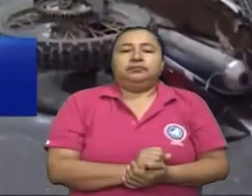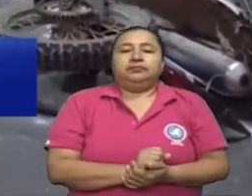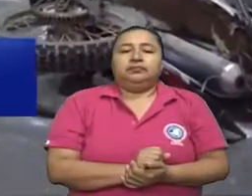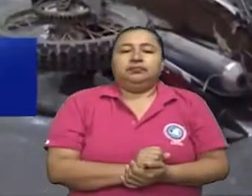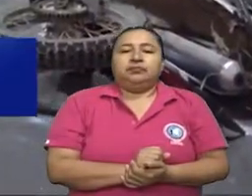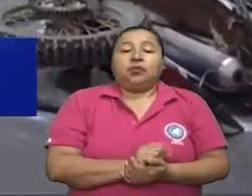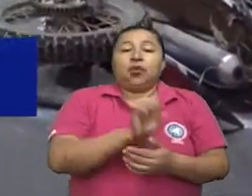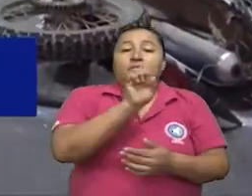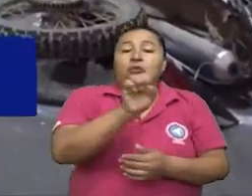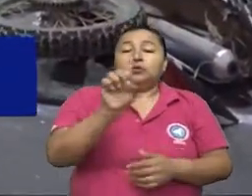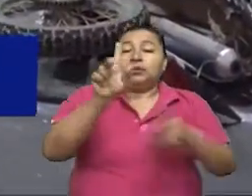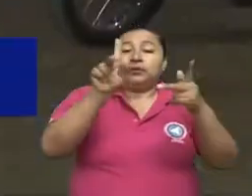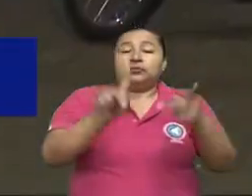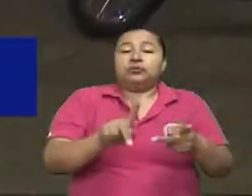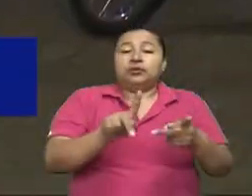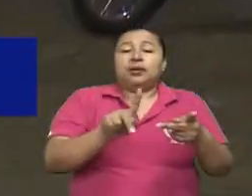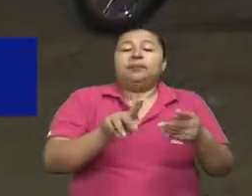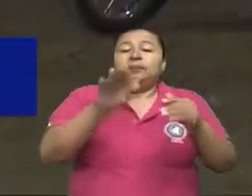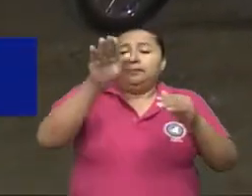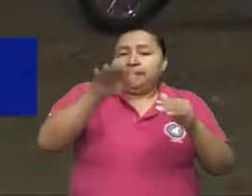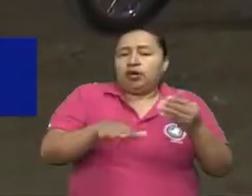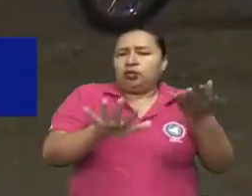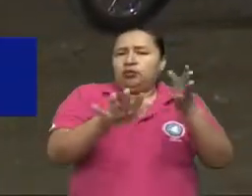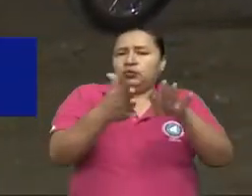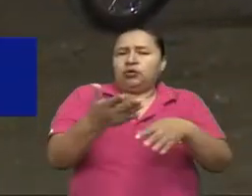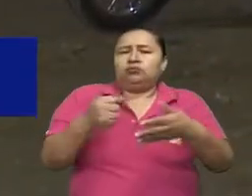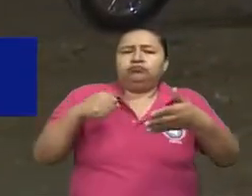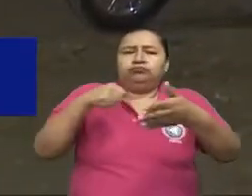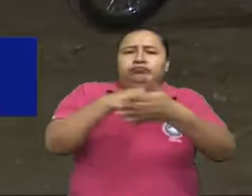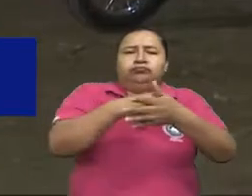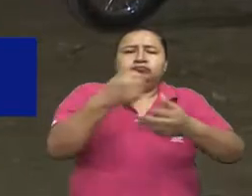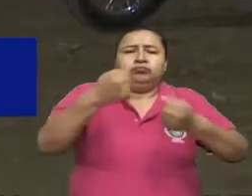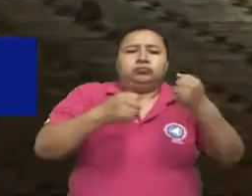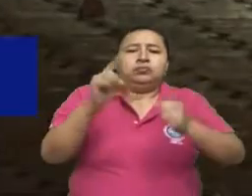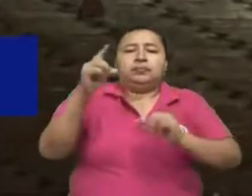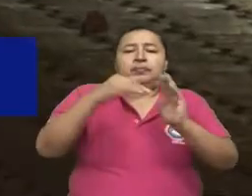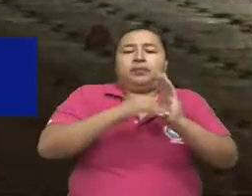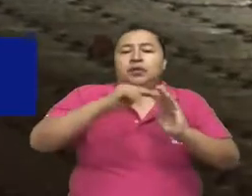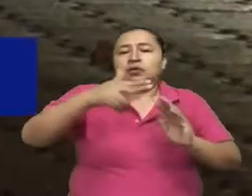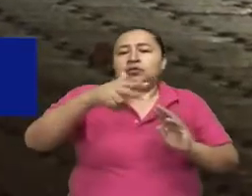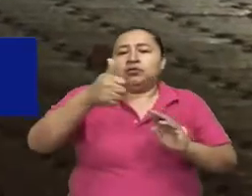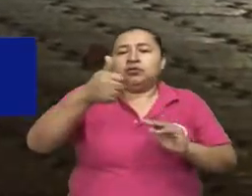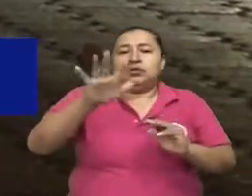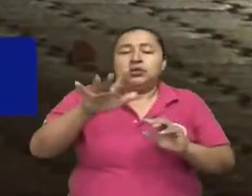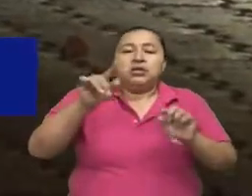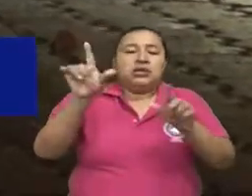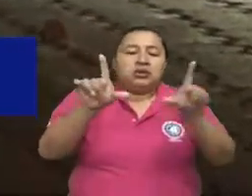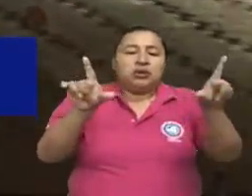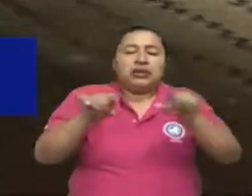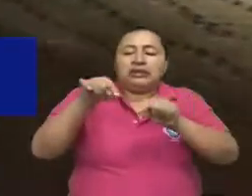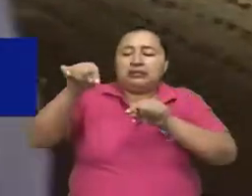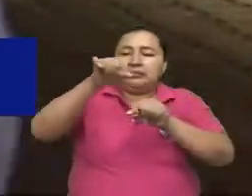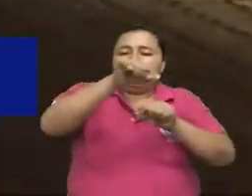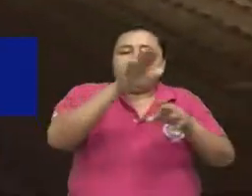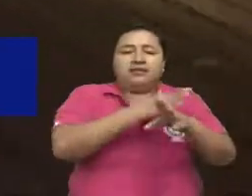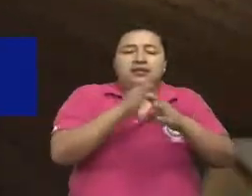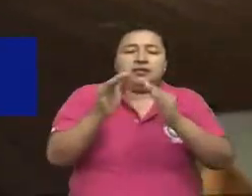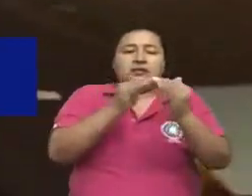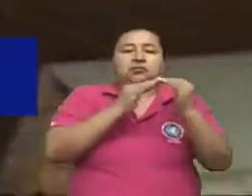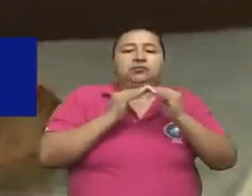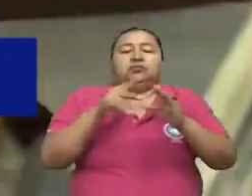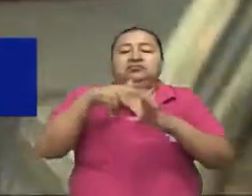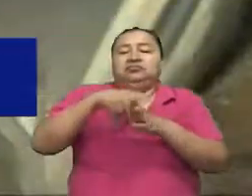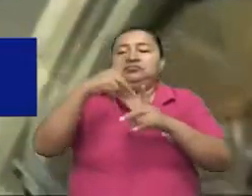11 fallecidos menos por accidentes de tránsito y 1.865 puntos de regulación en zonas urbanas y